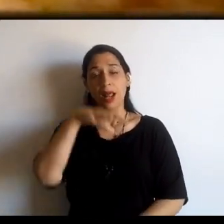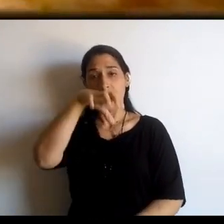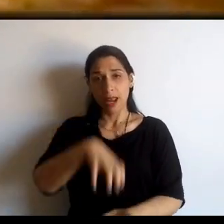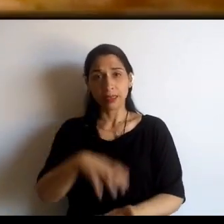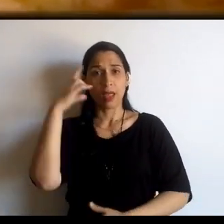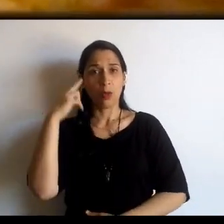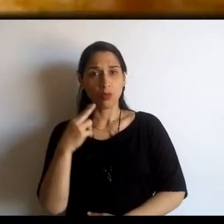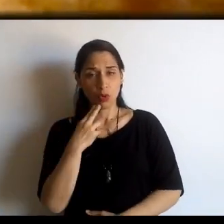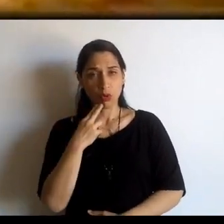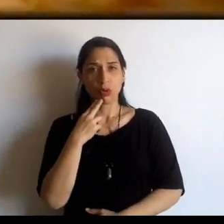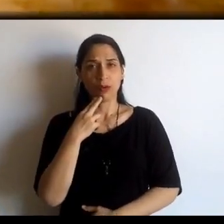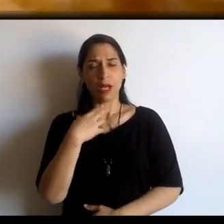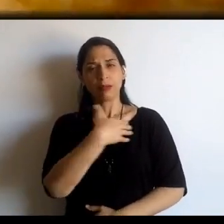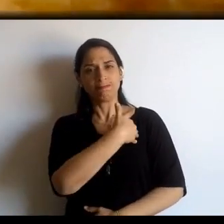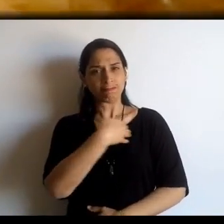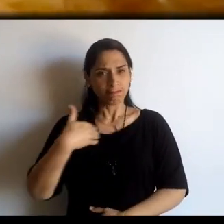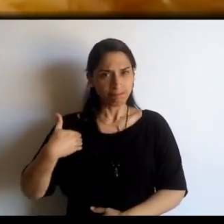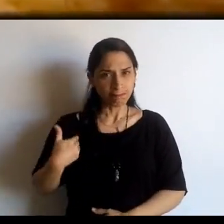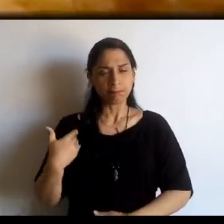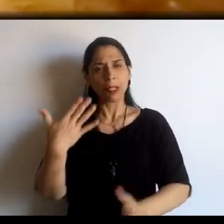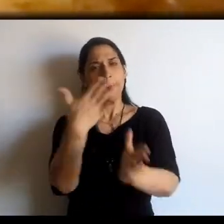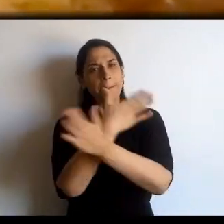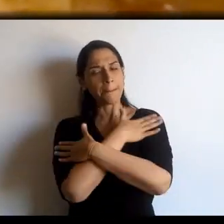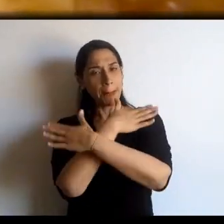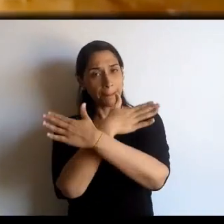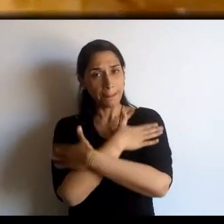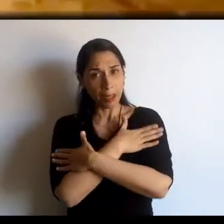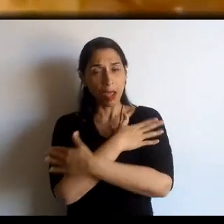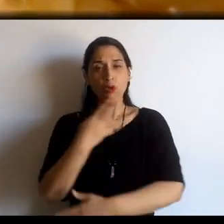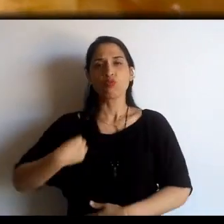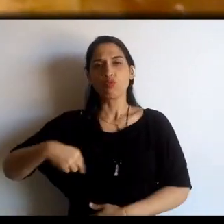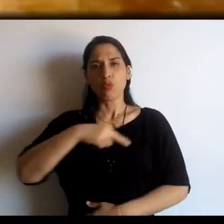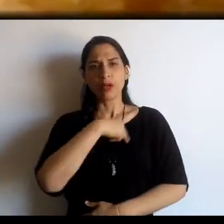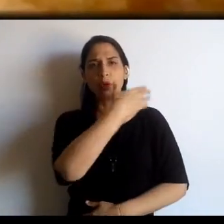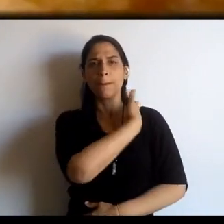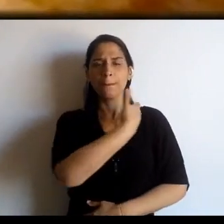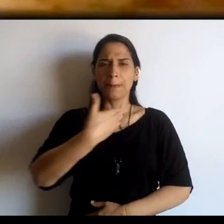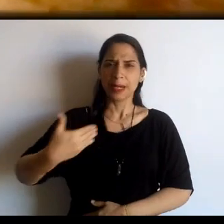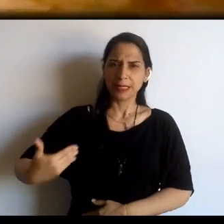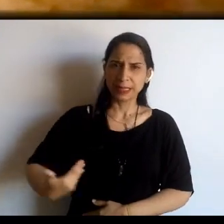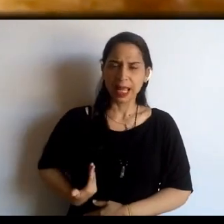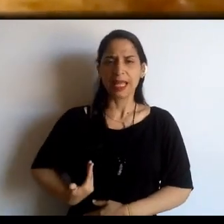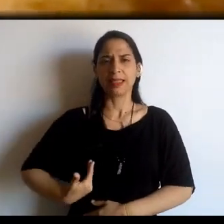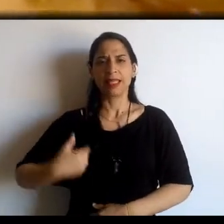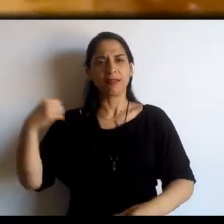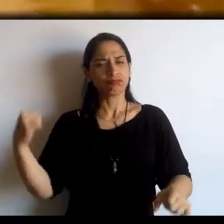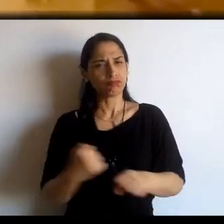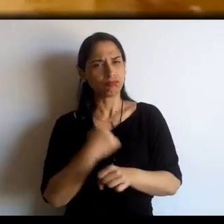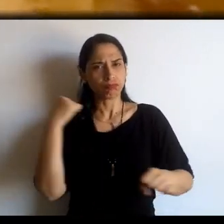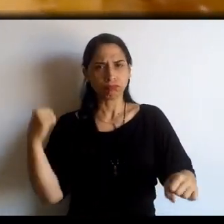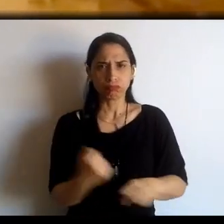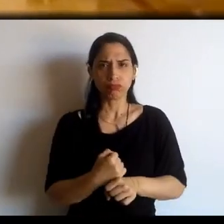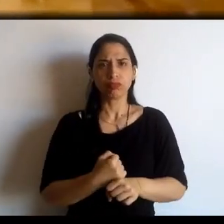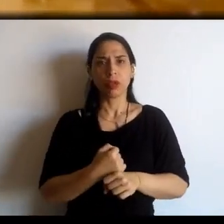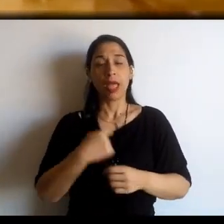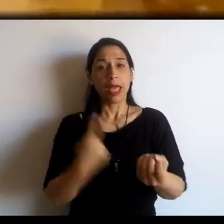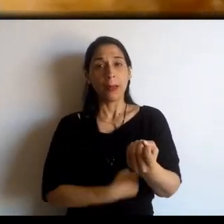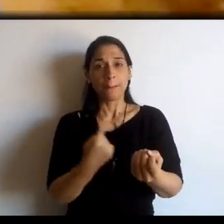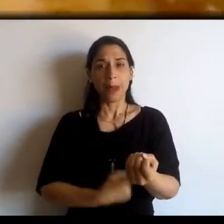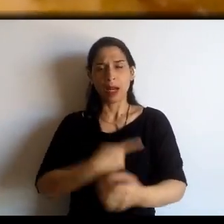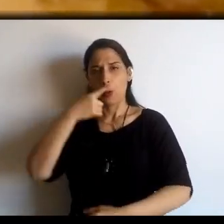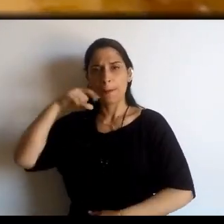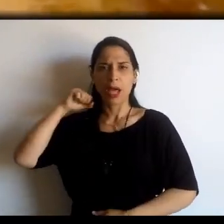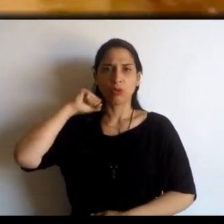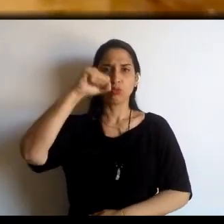con discapacidad del Estado Bolívar, felicitamos a nuestro presidente obrero